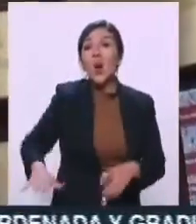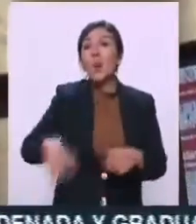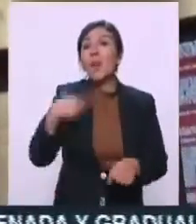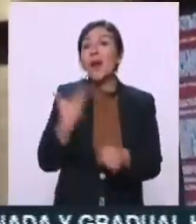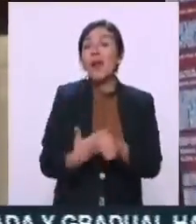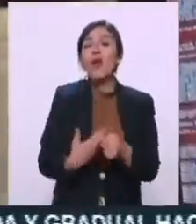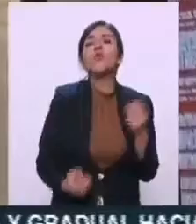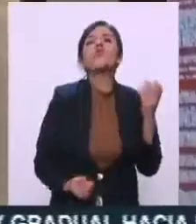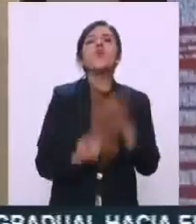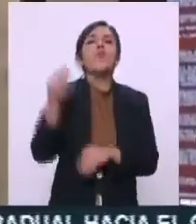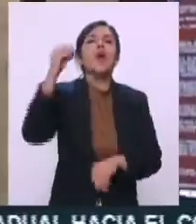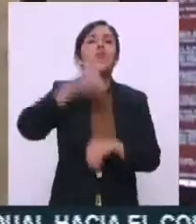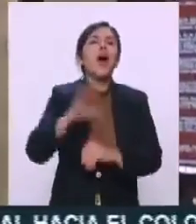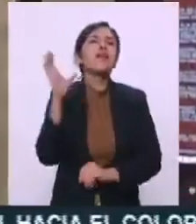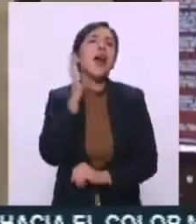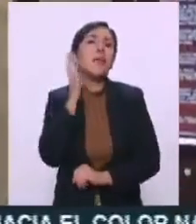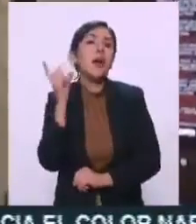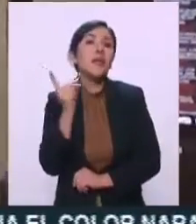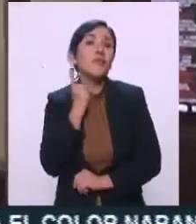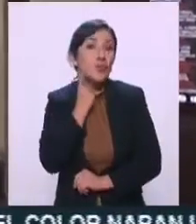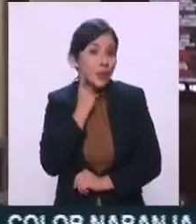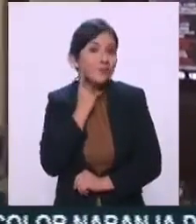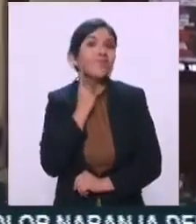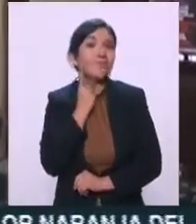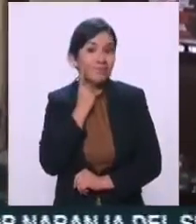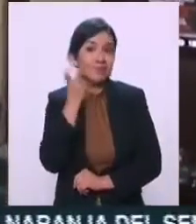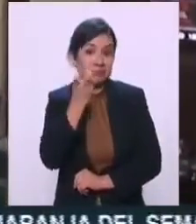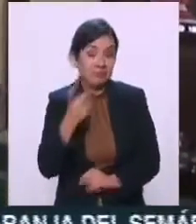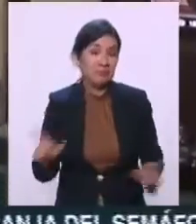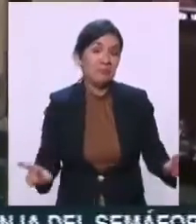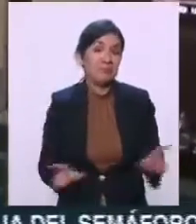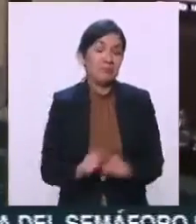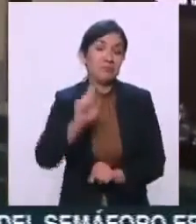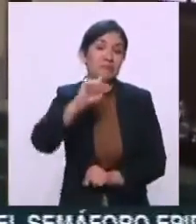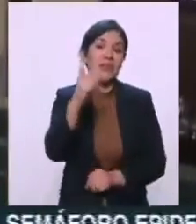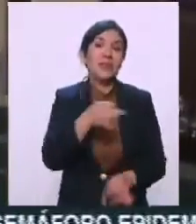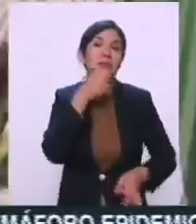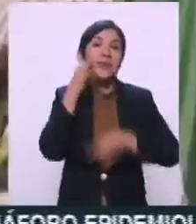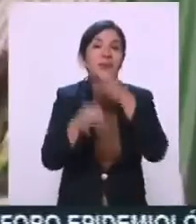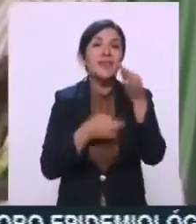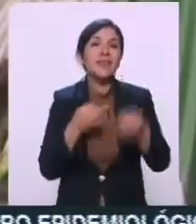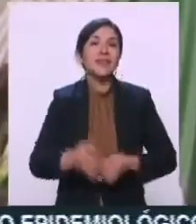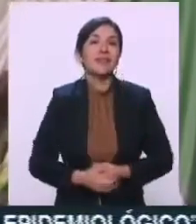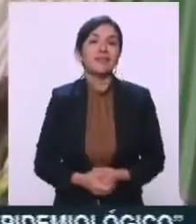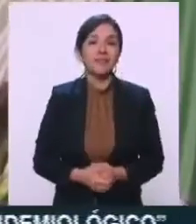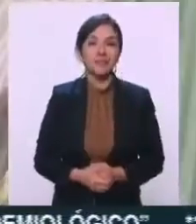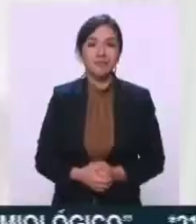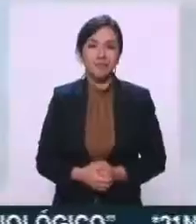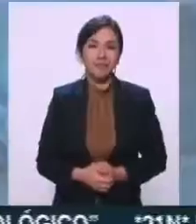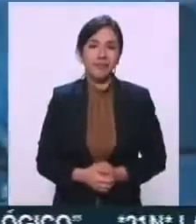la renovación de la Cámara de Diputados. Víctor Ronquillo en 21 Noticias.